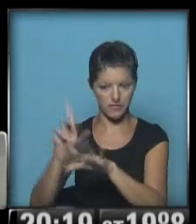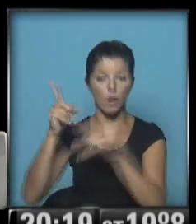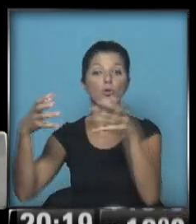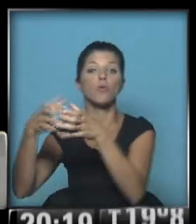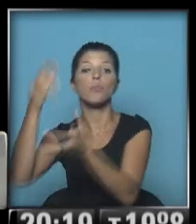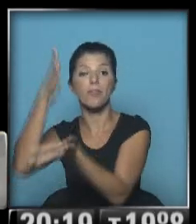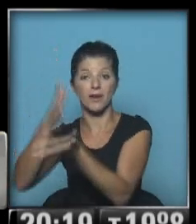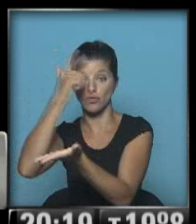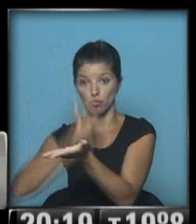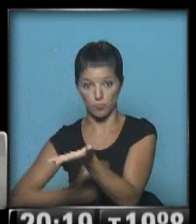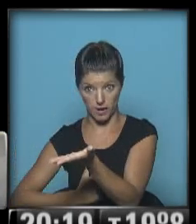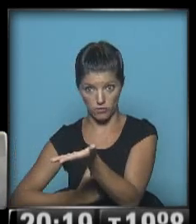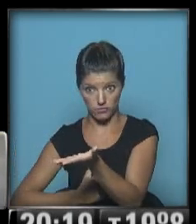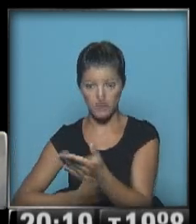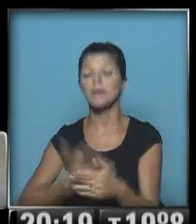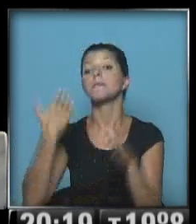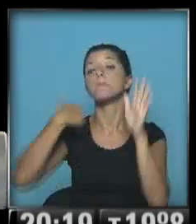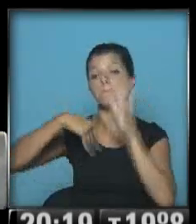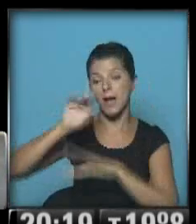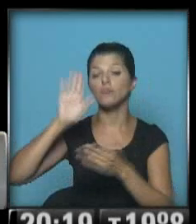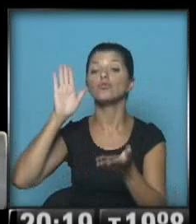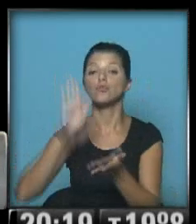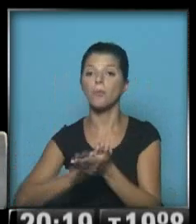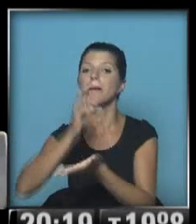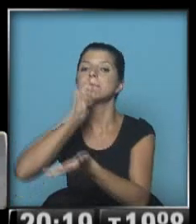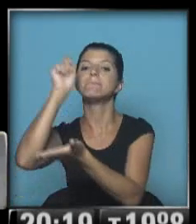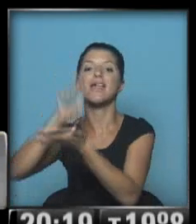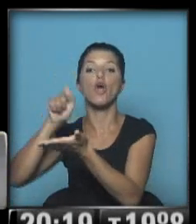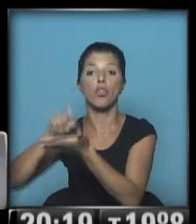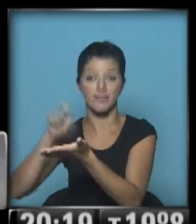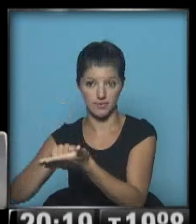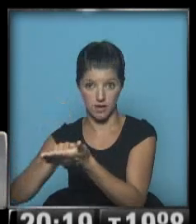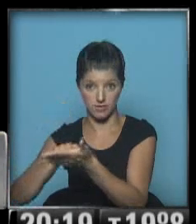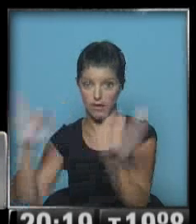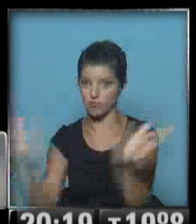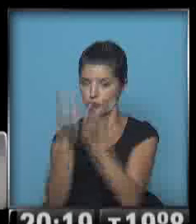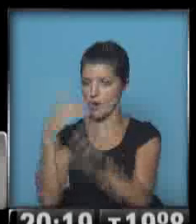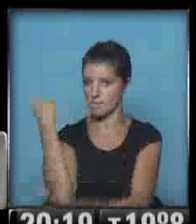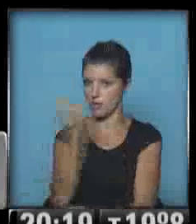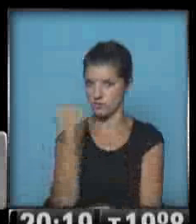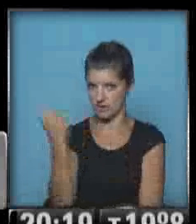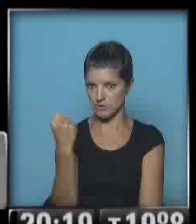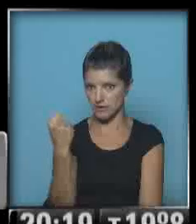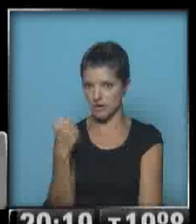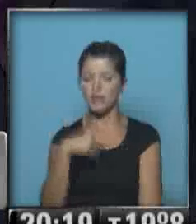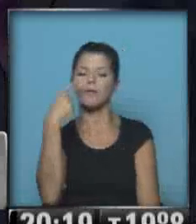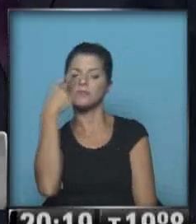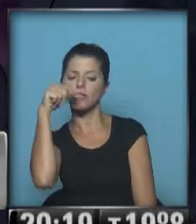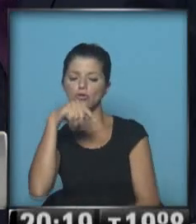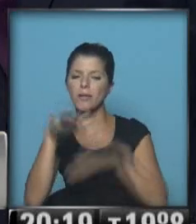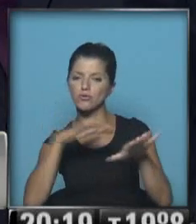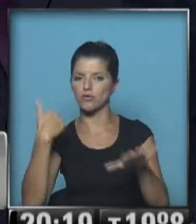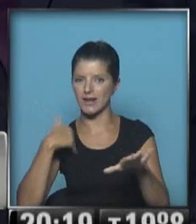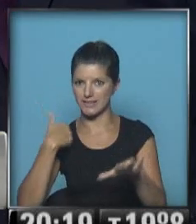Humanos en Europa y especialmente la de los periodistas de los grandes medios que empiezan a tomar un interés en lo que estaba